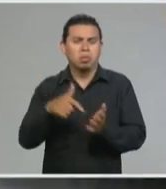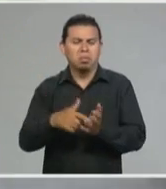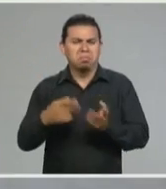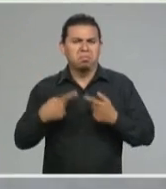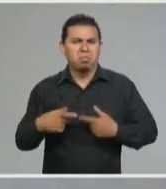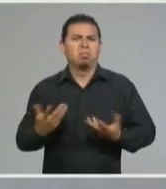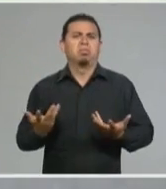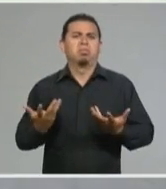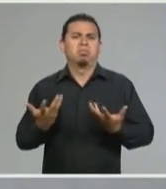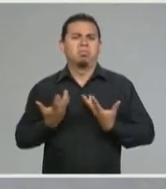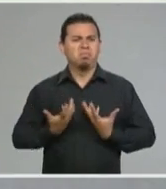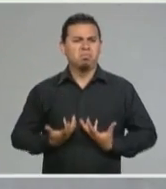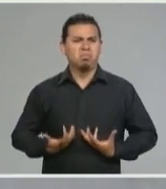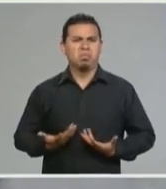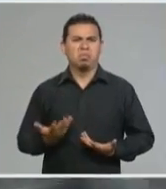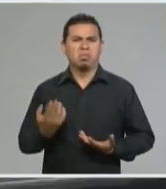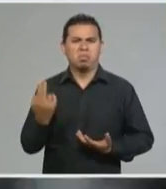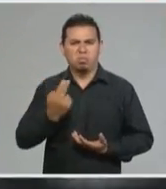embargo,